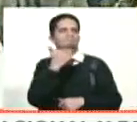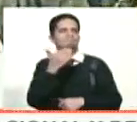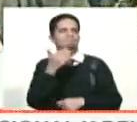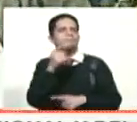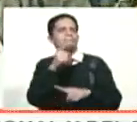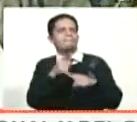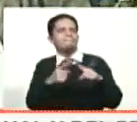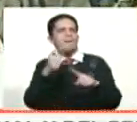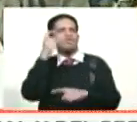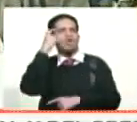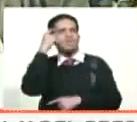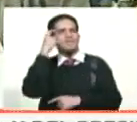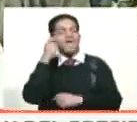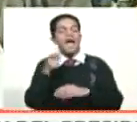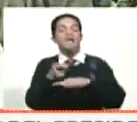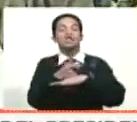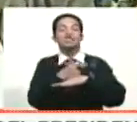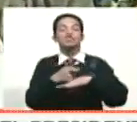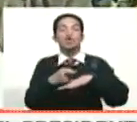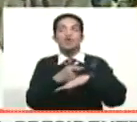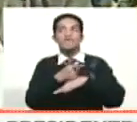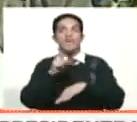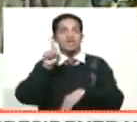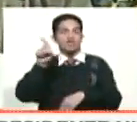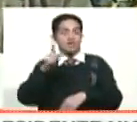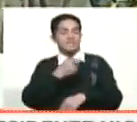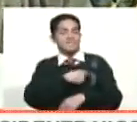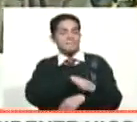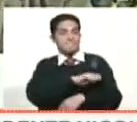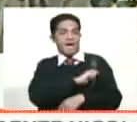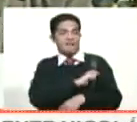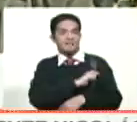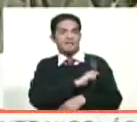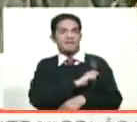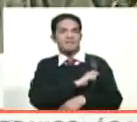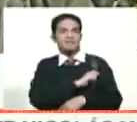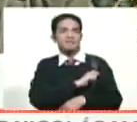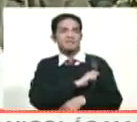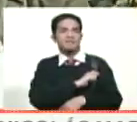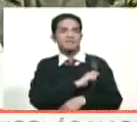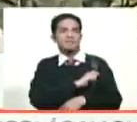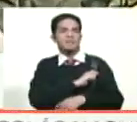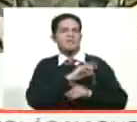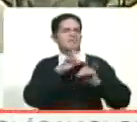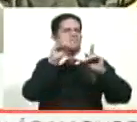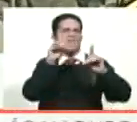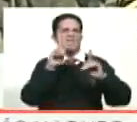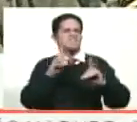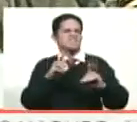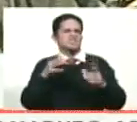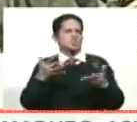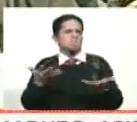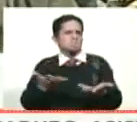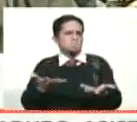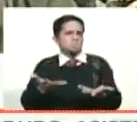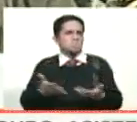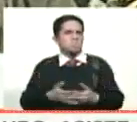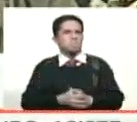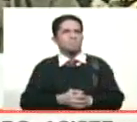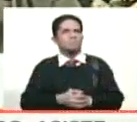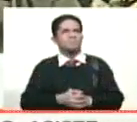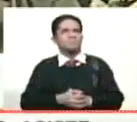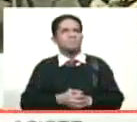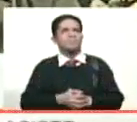el gobierno cobarde de España ha tomado una decisión nefasta en